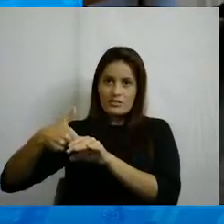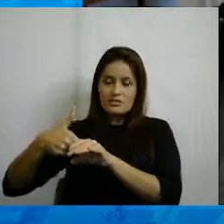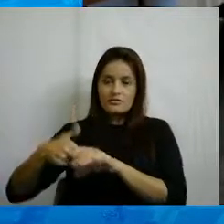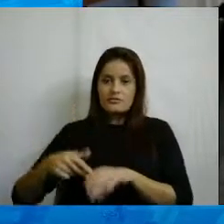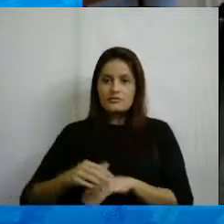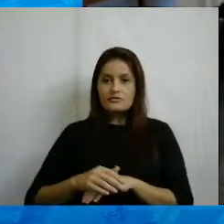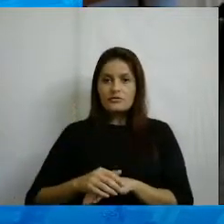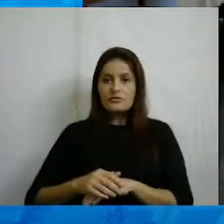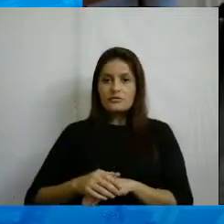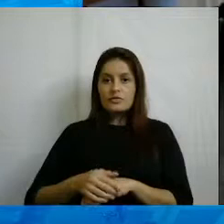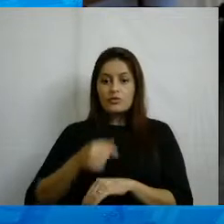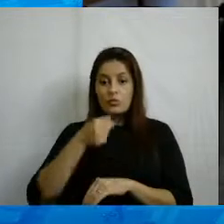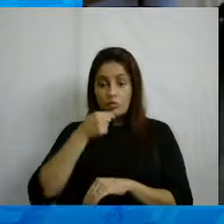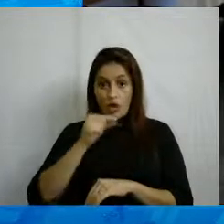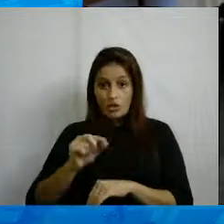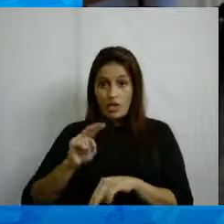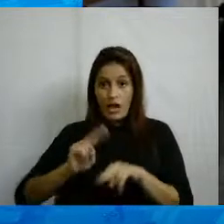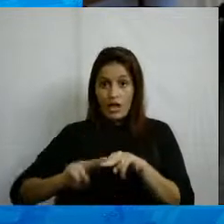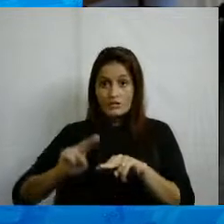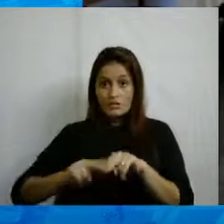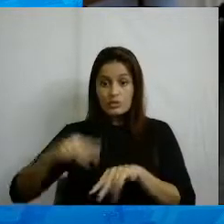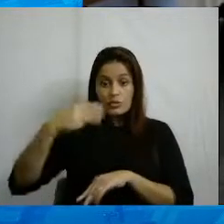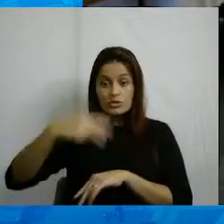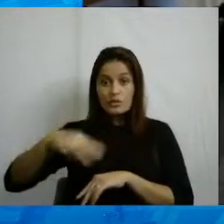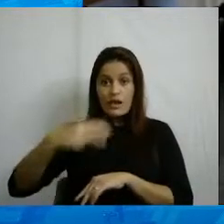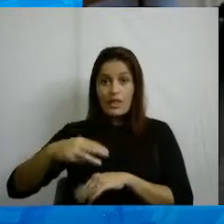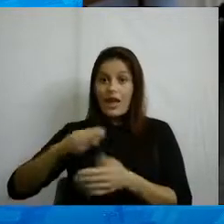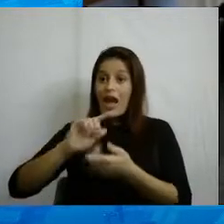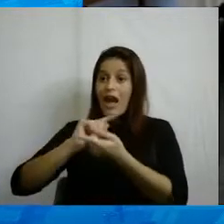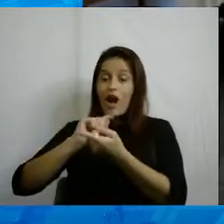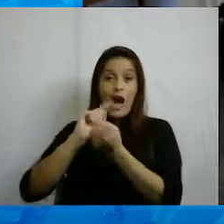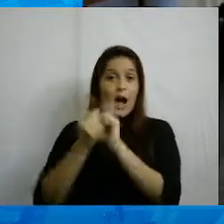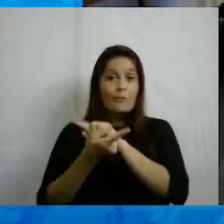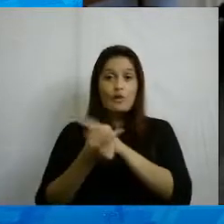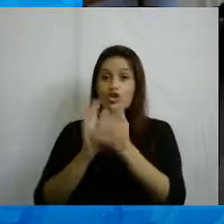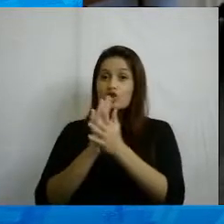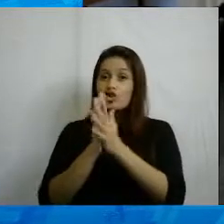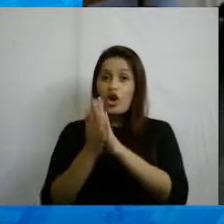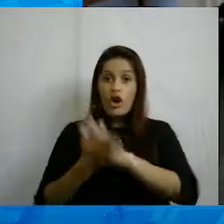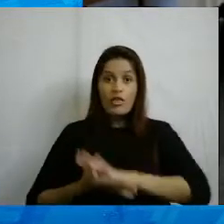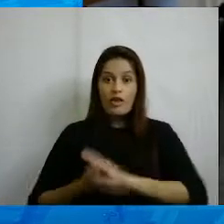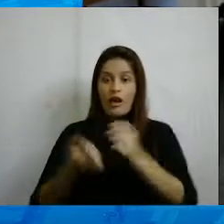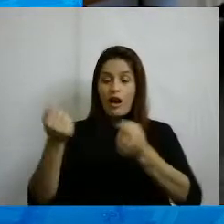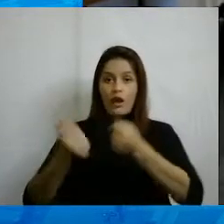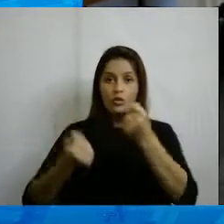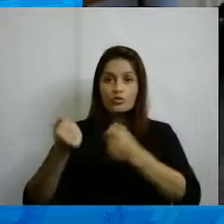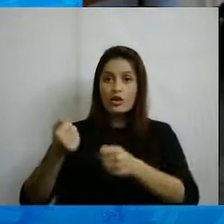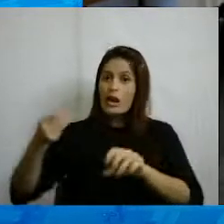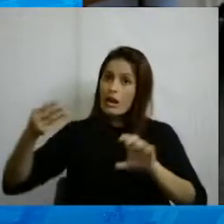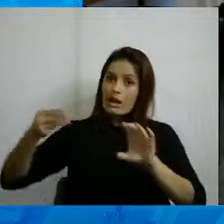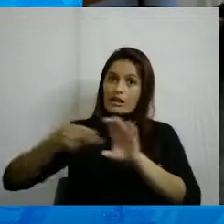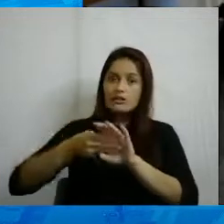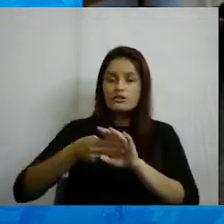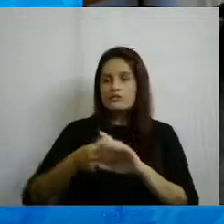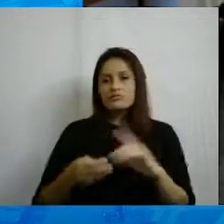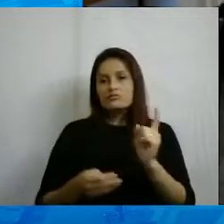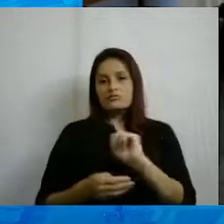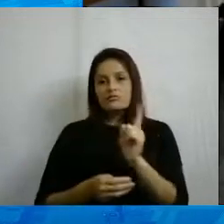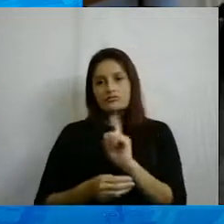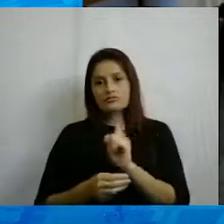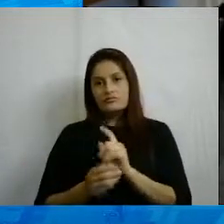planes en el corto o mediano plazo como municipio cambiar toda la flota de vehículos que tenemos a vehículos